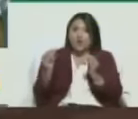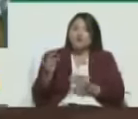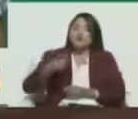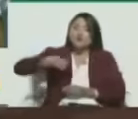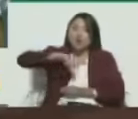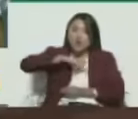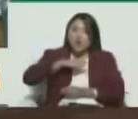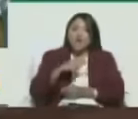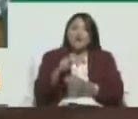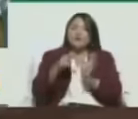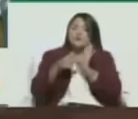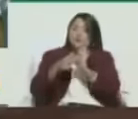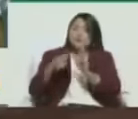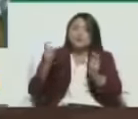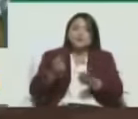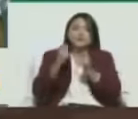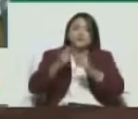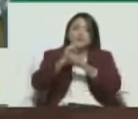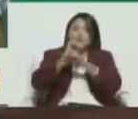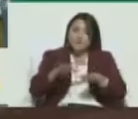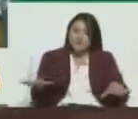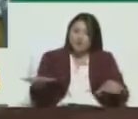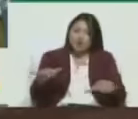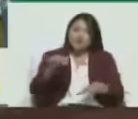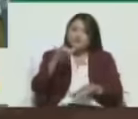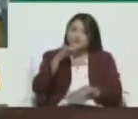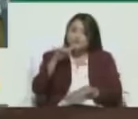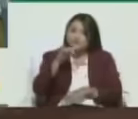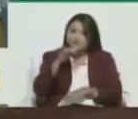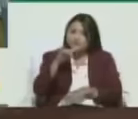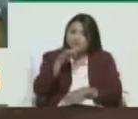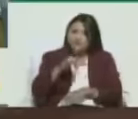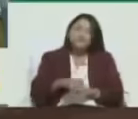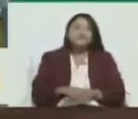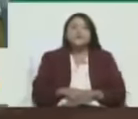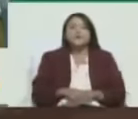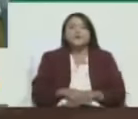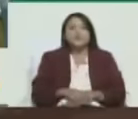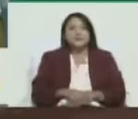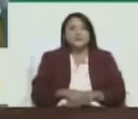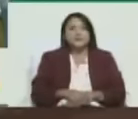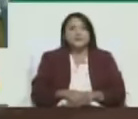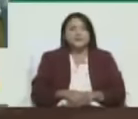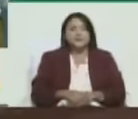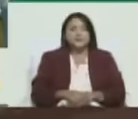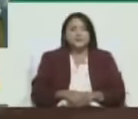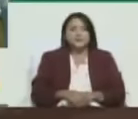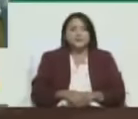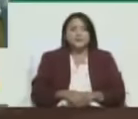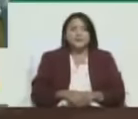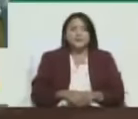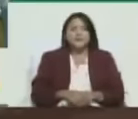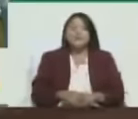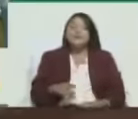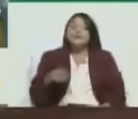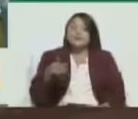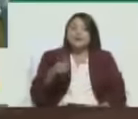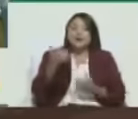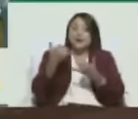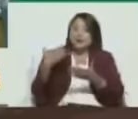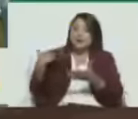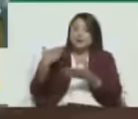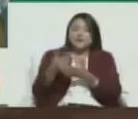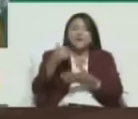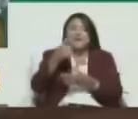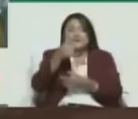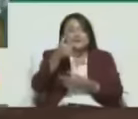difundiendo toda la información de la campaña, así como invitamos a que usted en su marcha, en la instalación, en toda esta agenda, con su